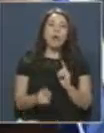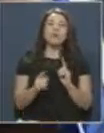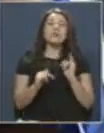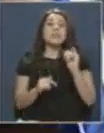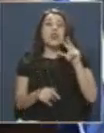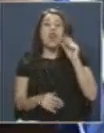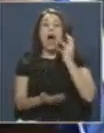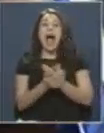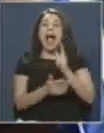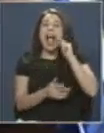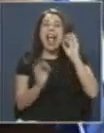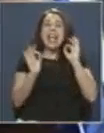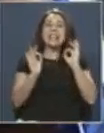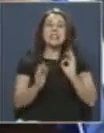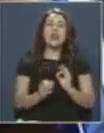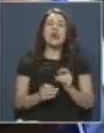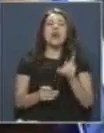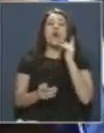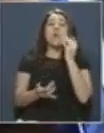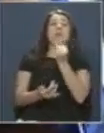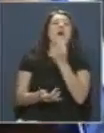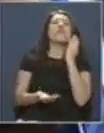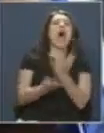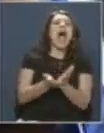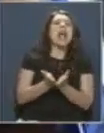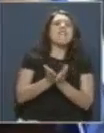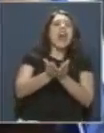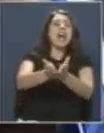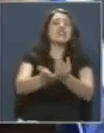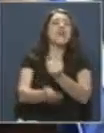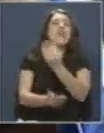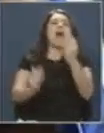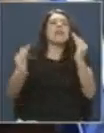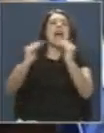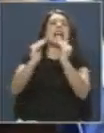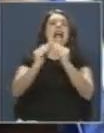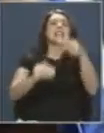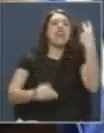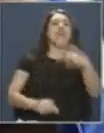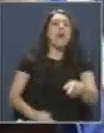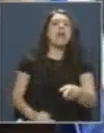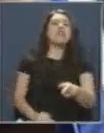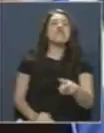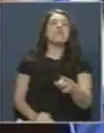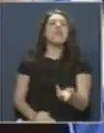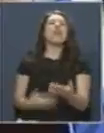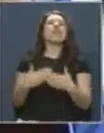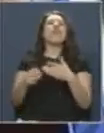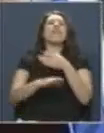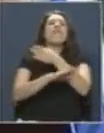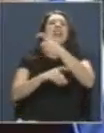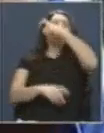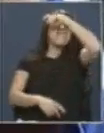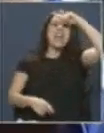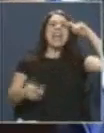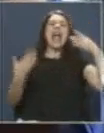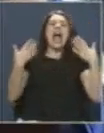éxito. ¿Cuántas lanchas tienes? ¿Cuántos autos tienes? ¿Cuántas casas tienes? ¿Dónde veraneas?